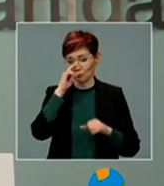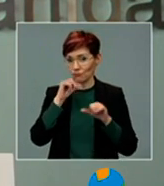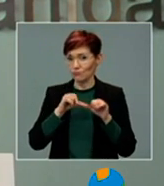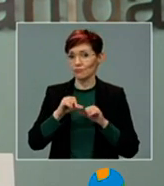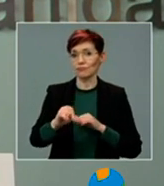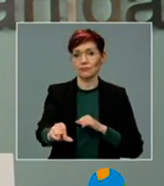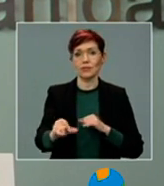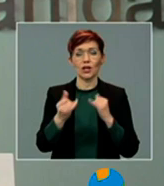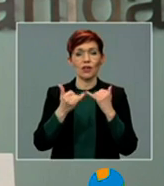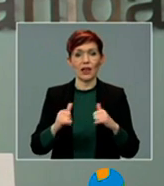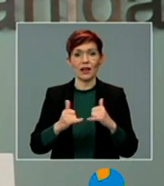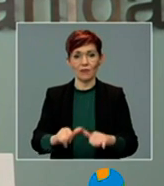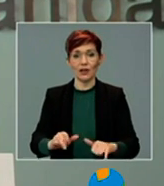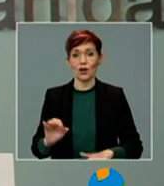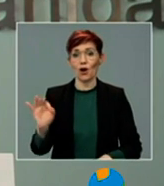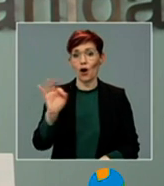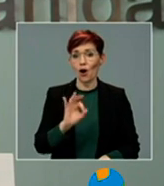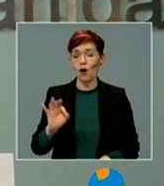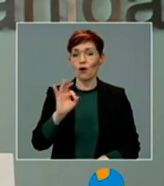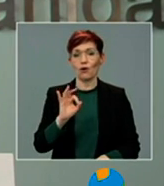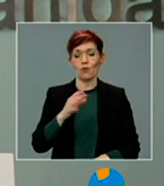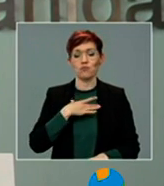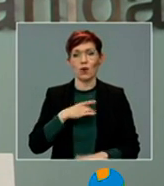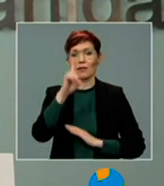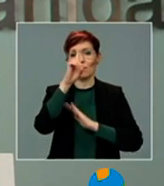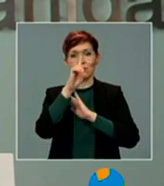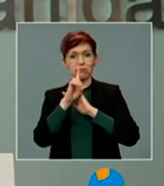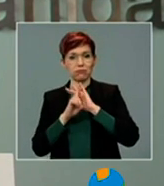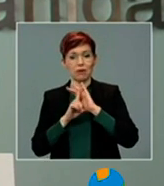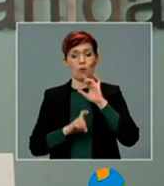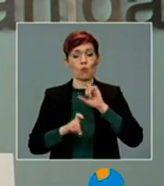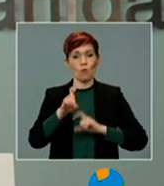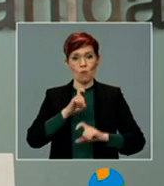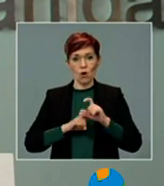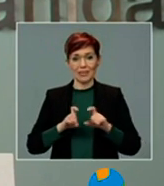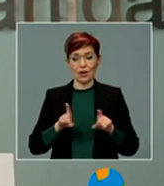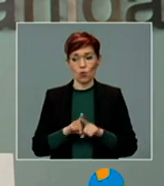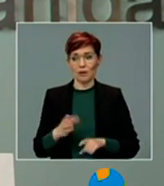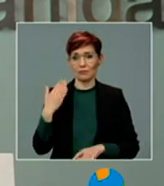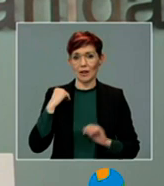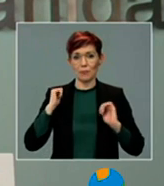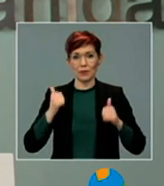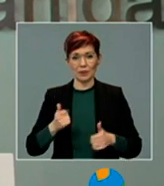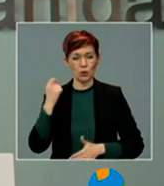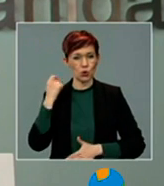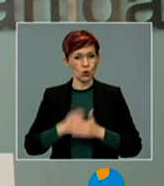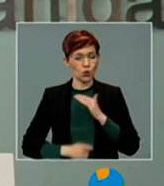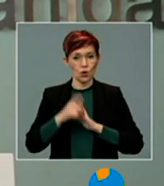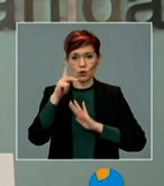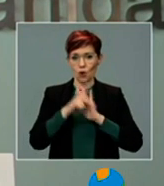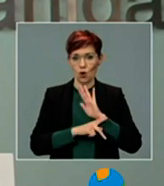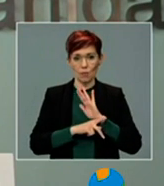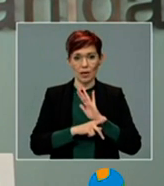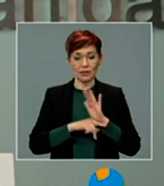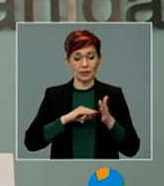volvamos volvamos a la casilla de salida con la obligación de imponer nuevas restricciones que marca nuestro